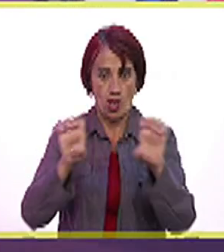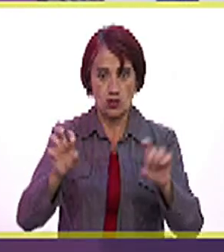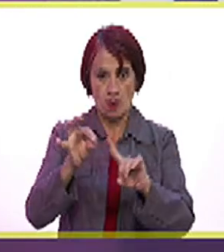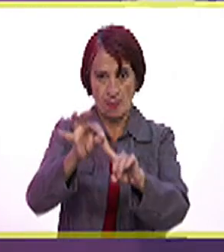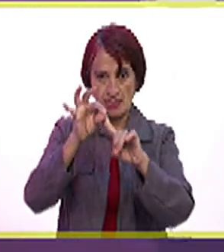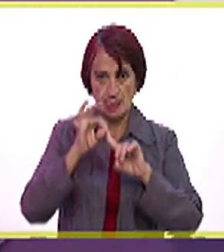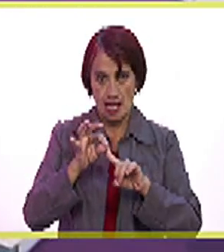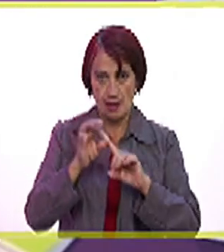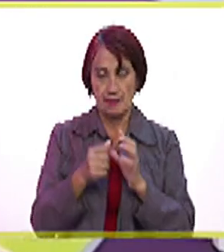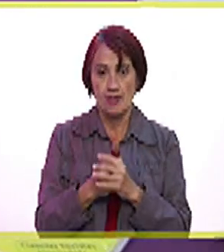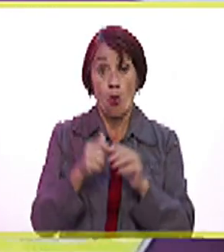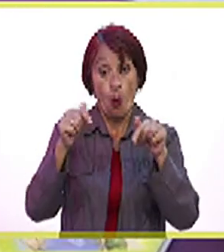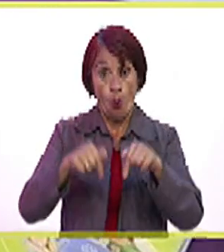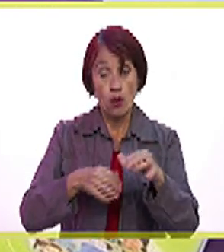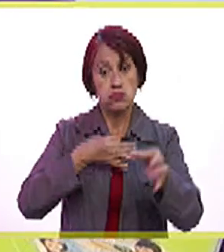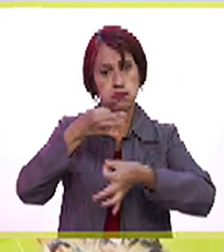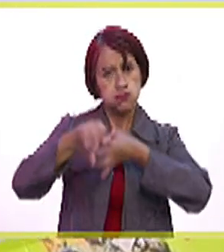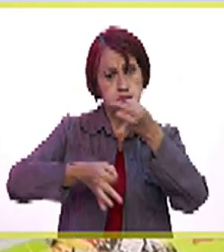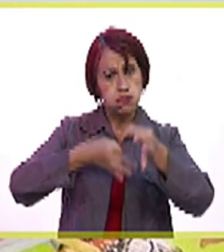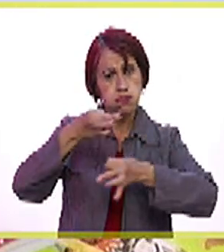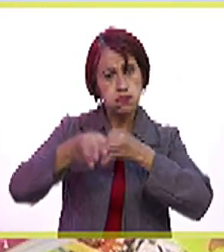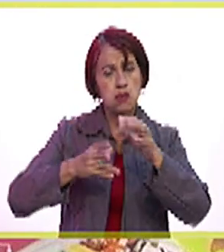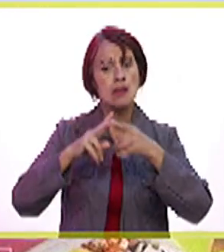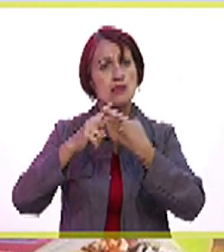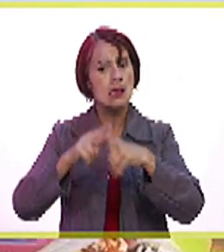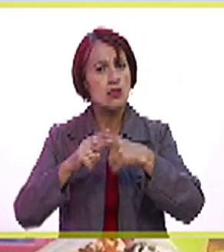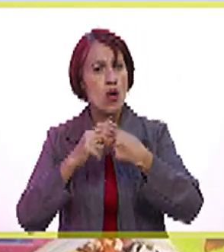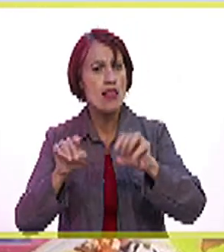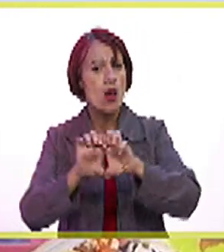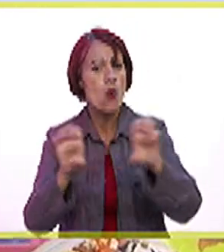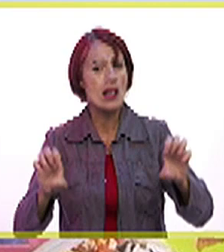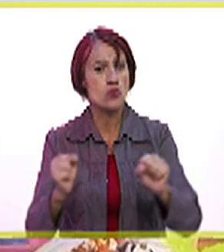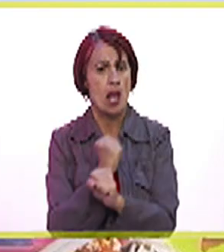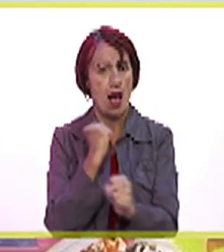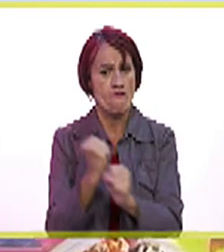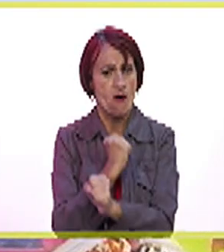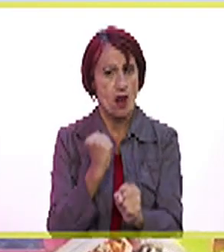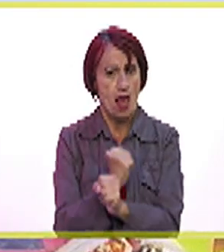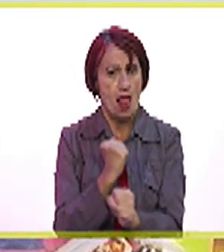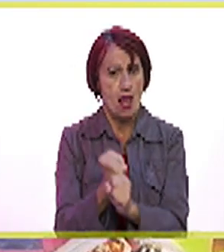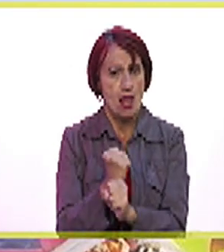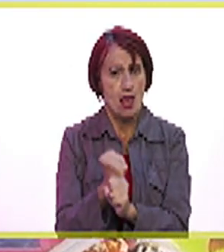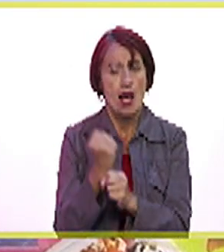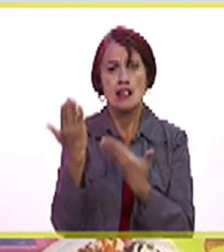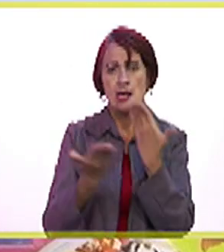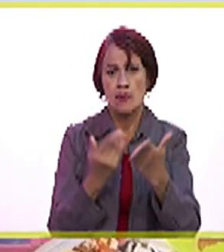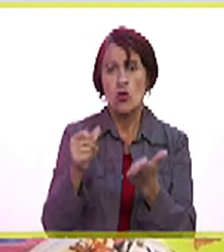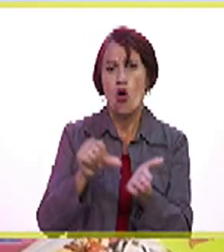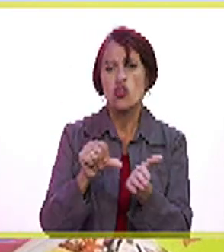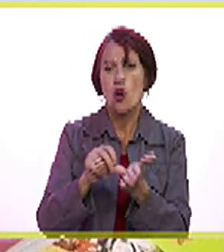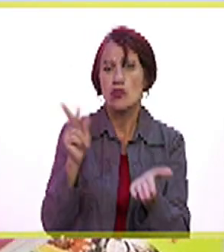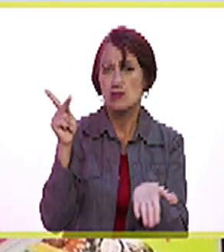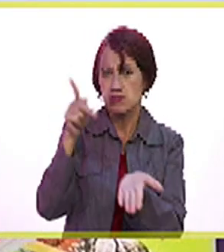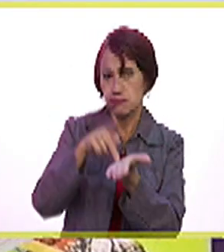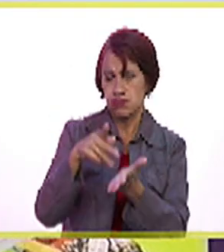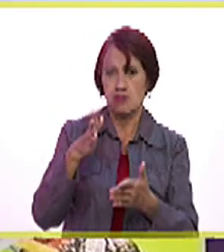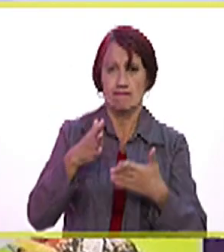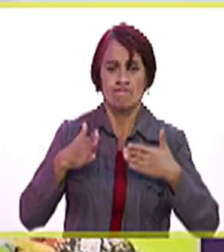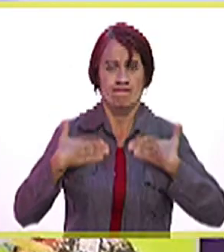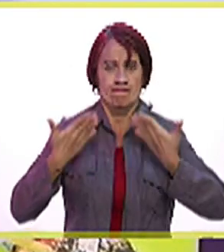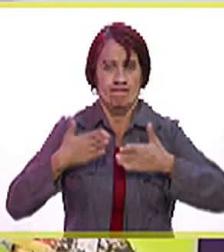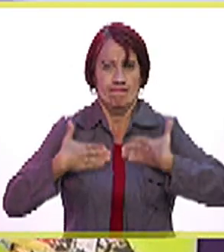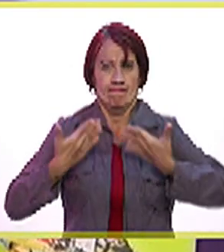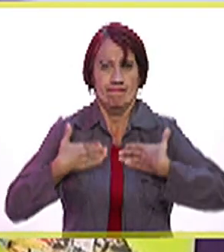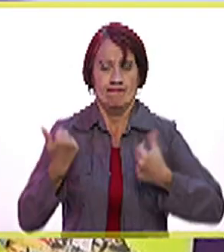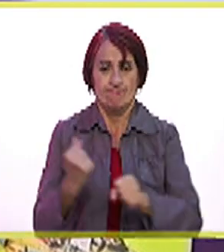de media. Y hoy seguiremos recorriendo los talleres de educación laboral, ese servicio del cual yo vengo y me siento tan orgullosa, del taller